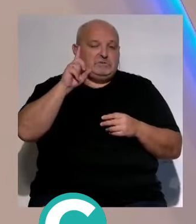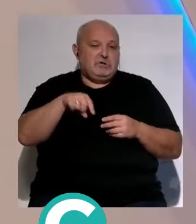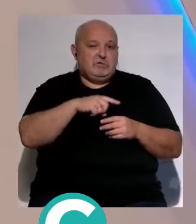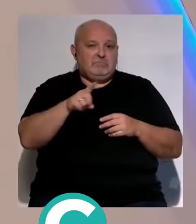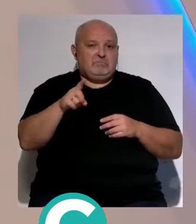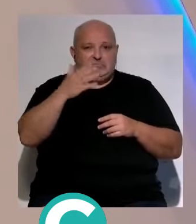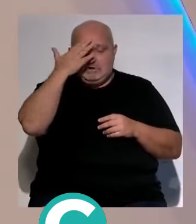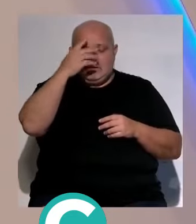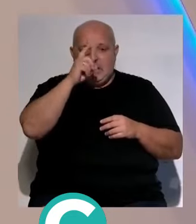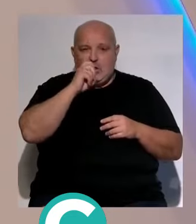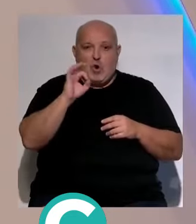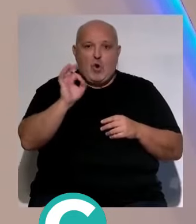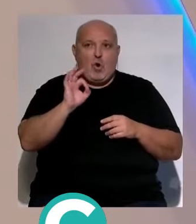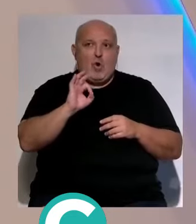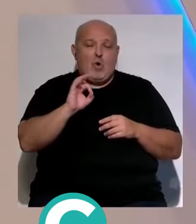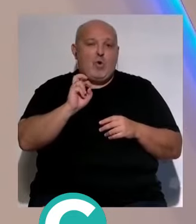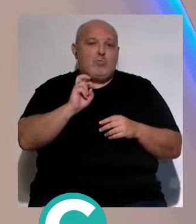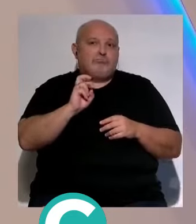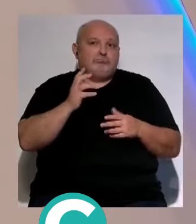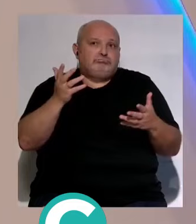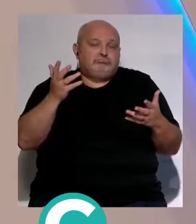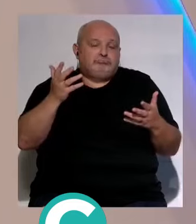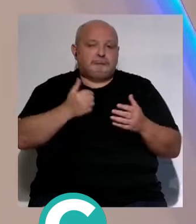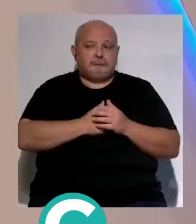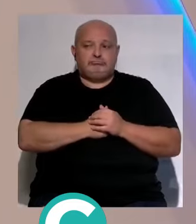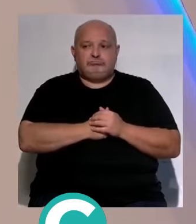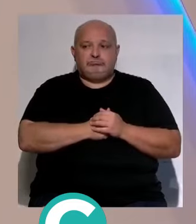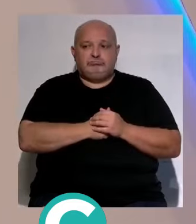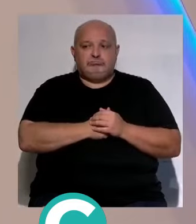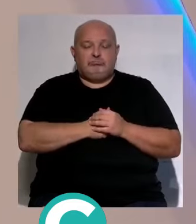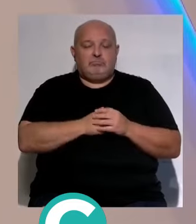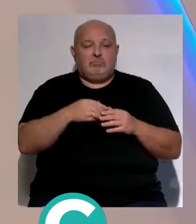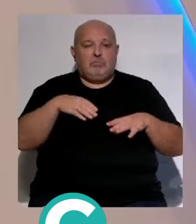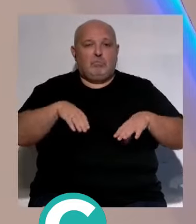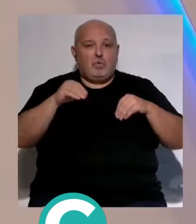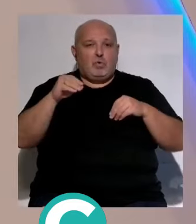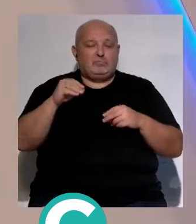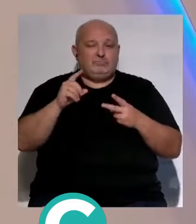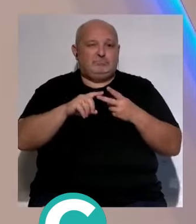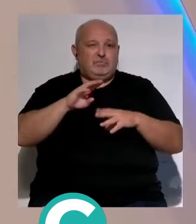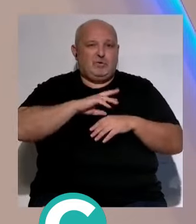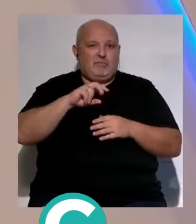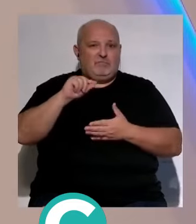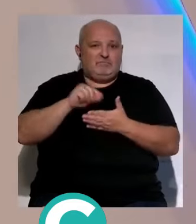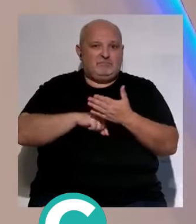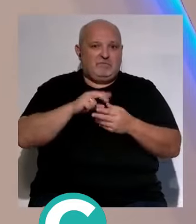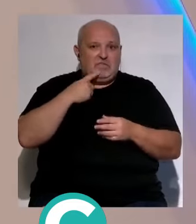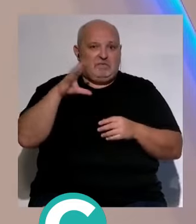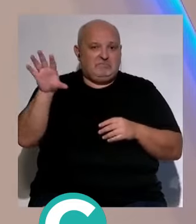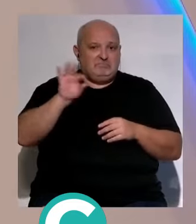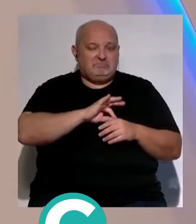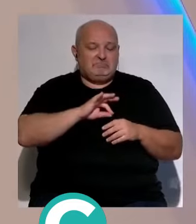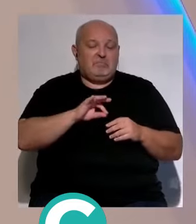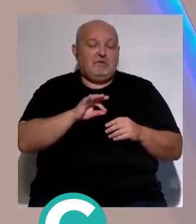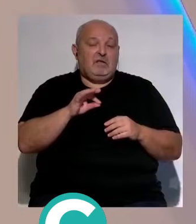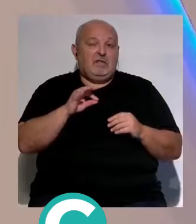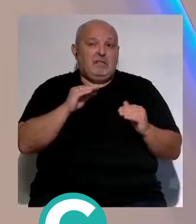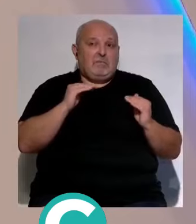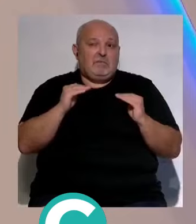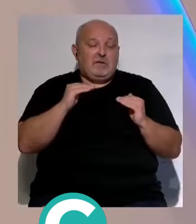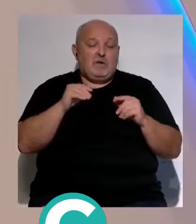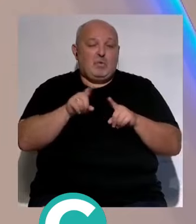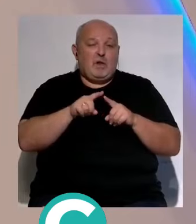el titular este año o será el chaval del Burgo, pero confío en lo que tenemos aquí, porque